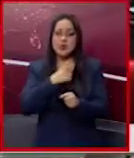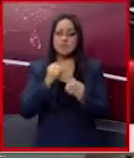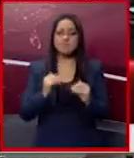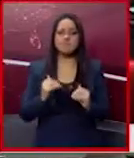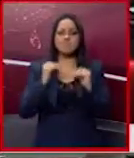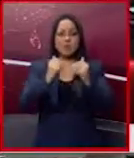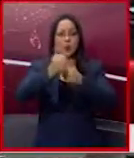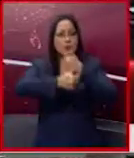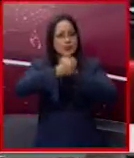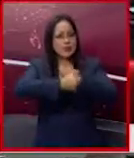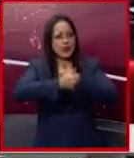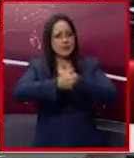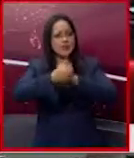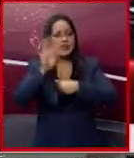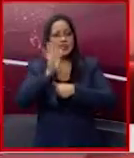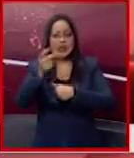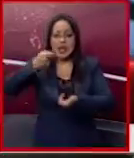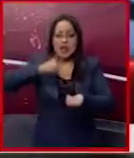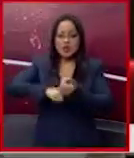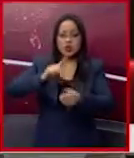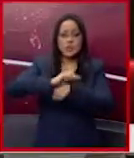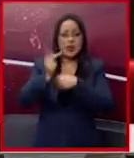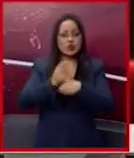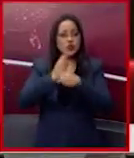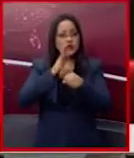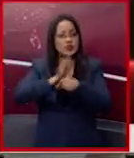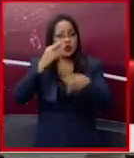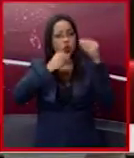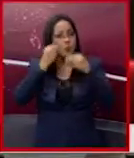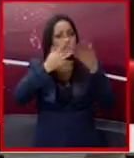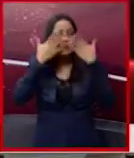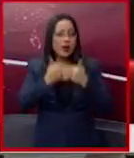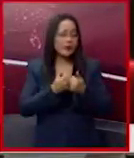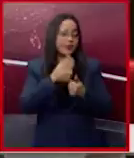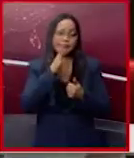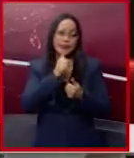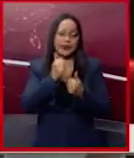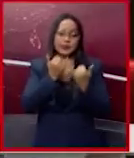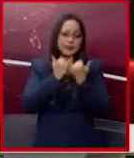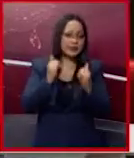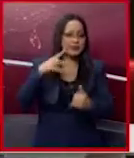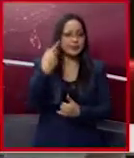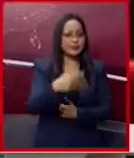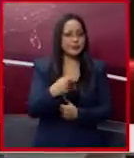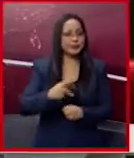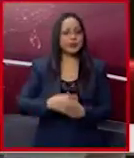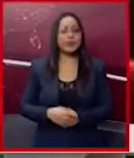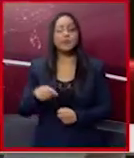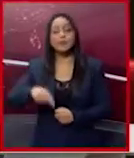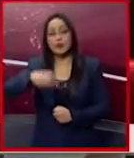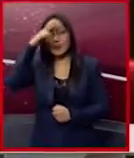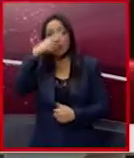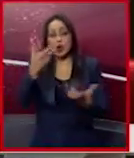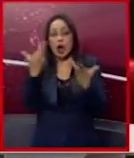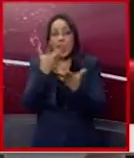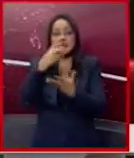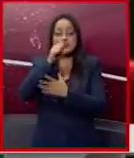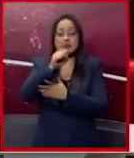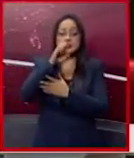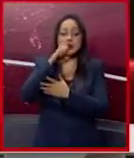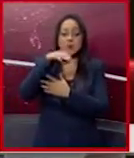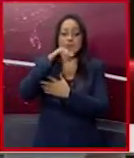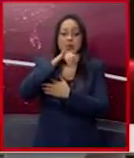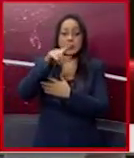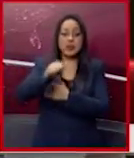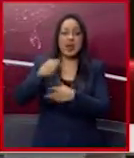no tenemos asegurado la alimentación de los nuestros. En México, la producción de semillas se encuentra básicamente en manos